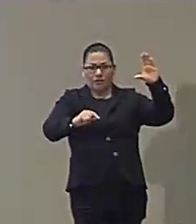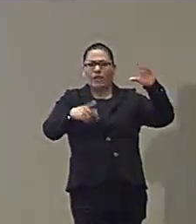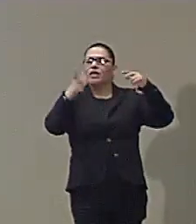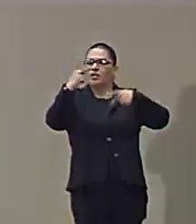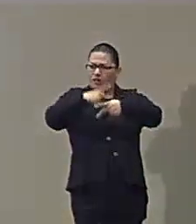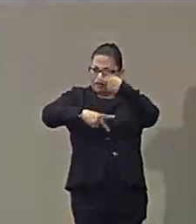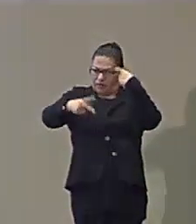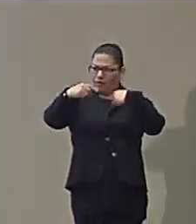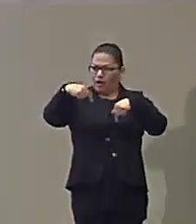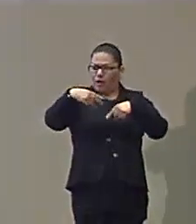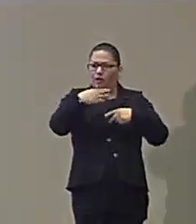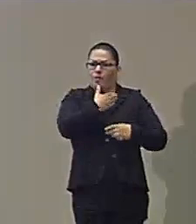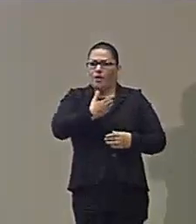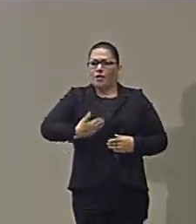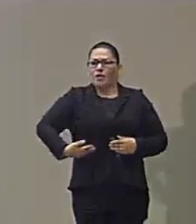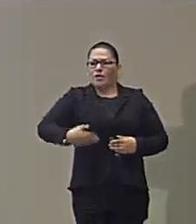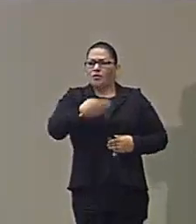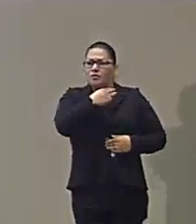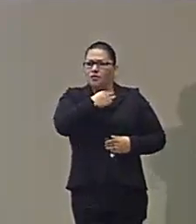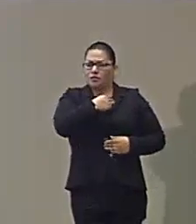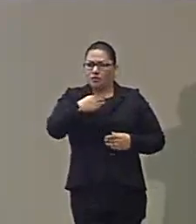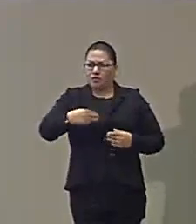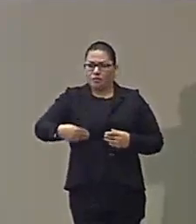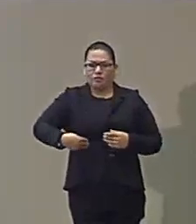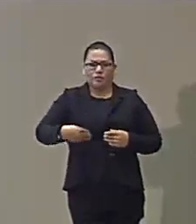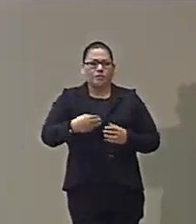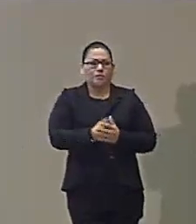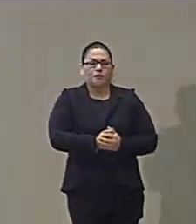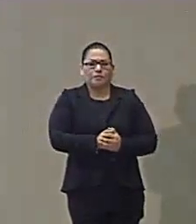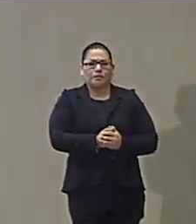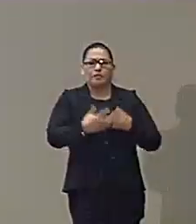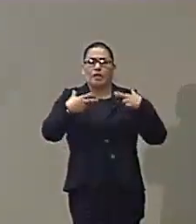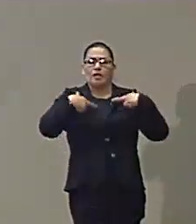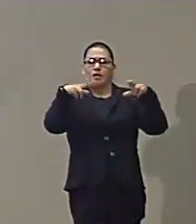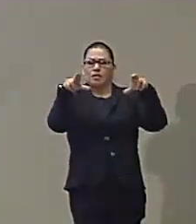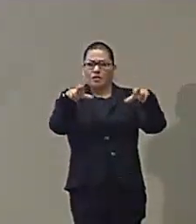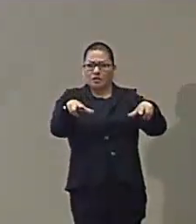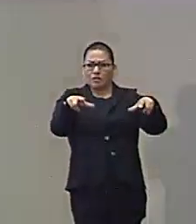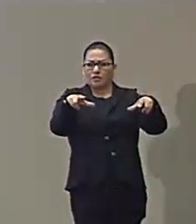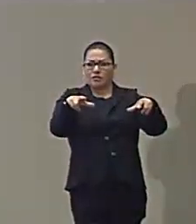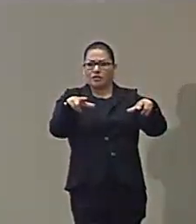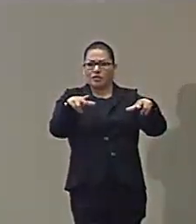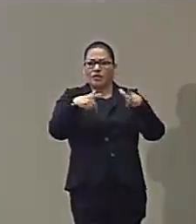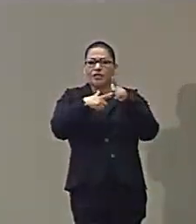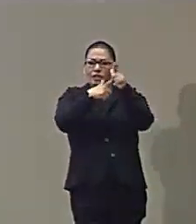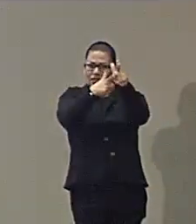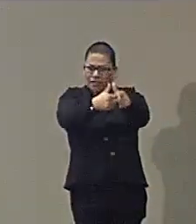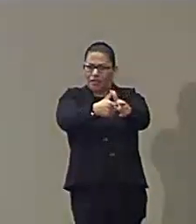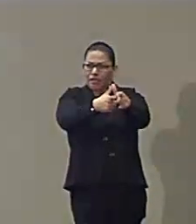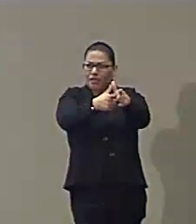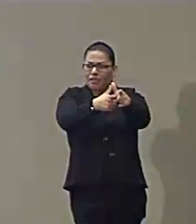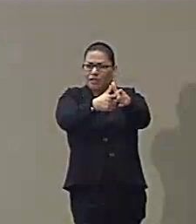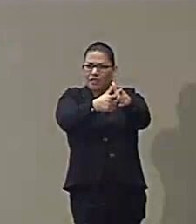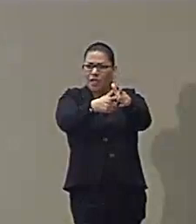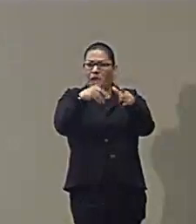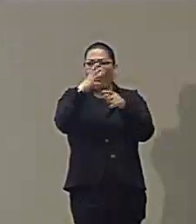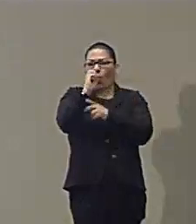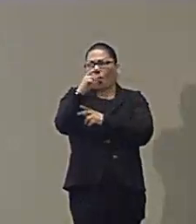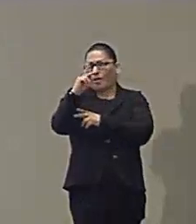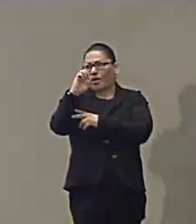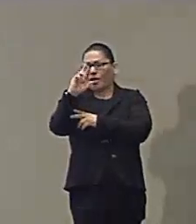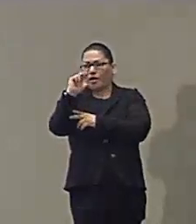este foro presidentes municipales representantes de lo que siguen siendo los turoperadores por más que